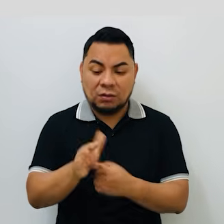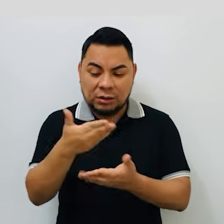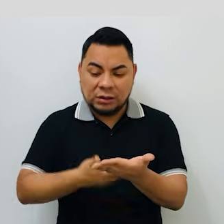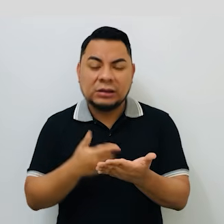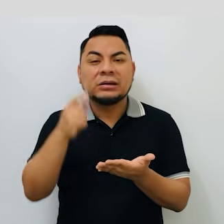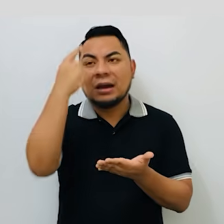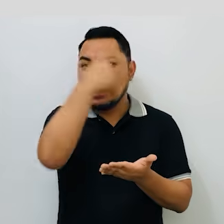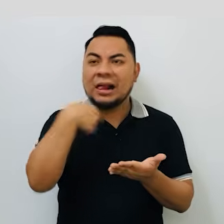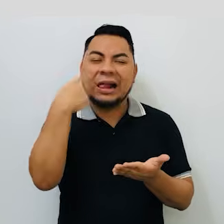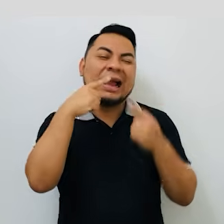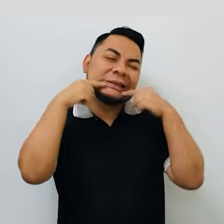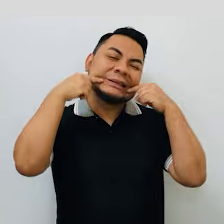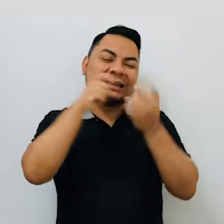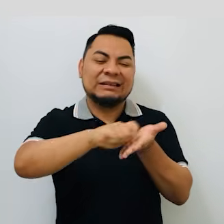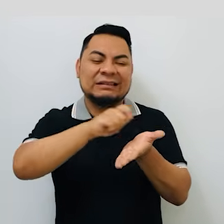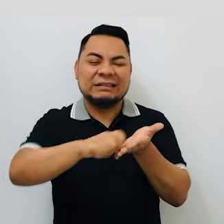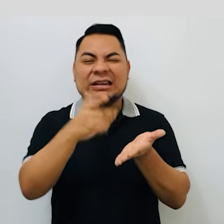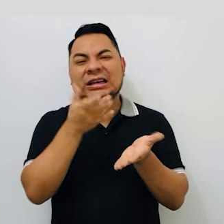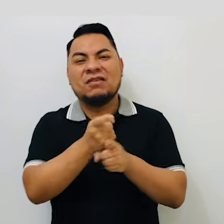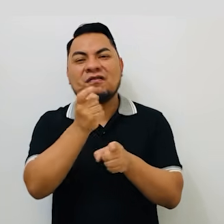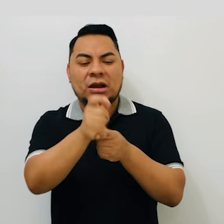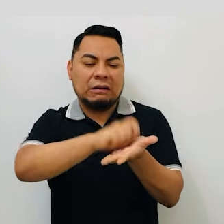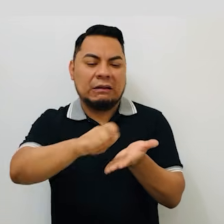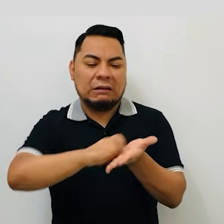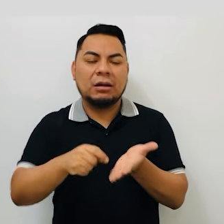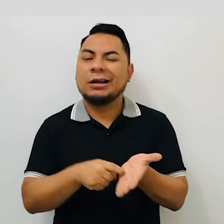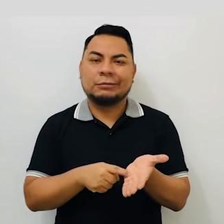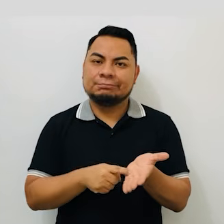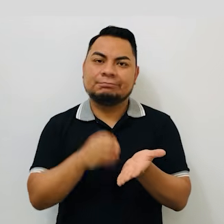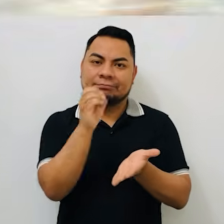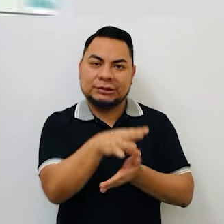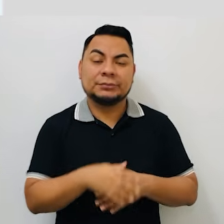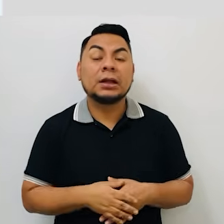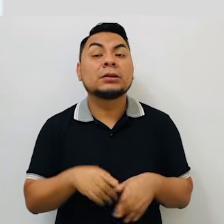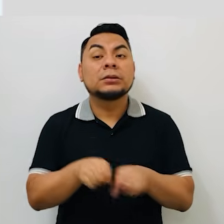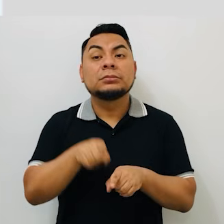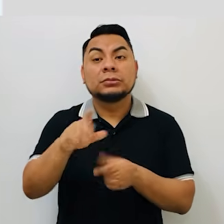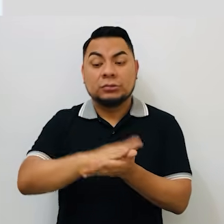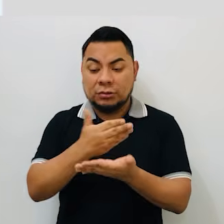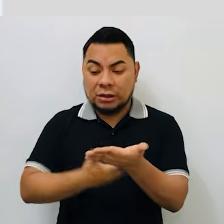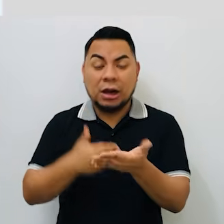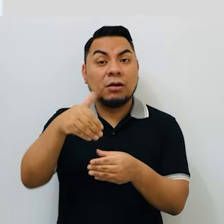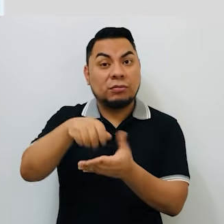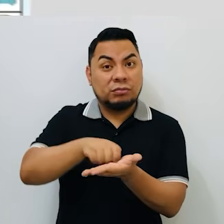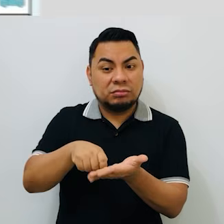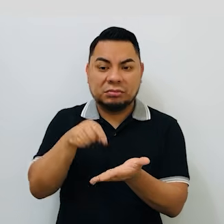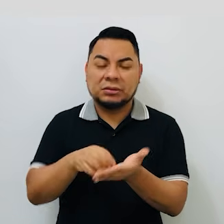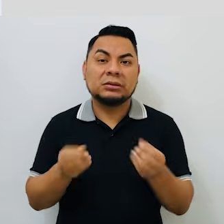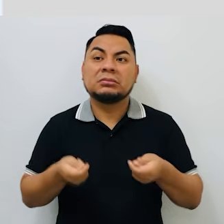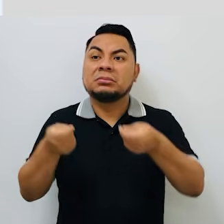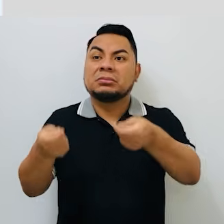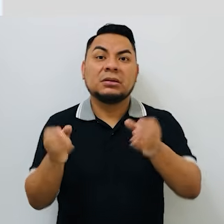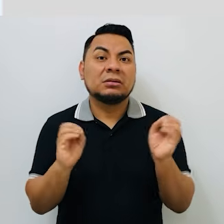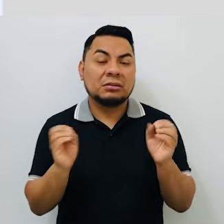cédula muestra expresiones, frases o signos ajenos al proceso electoral. La cédula en la que se votó